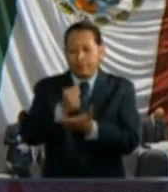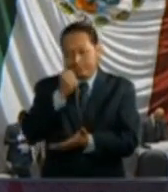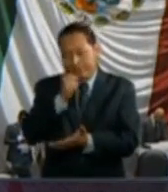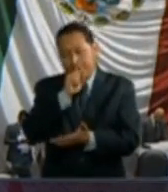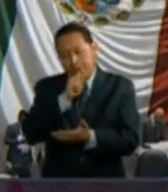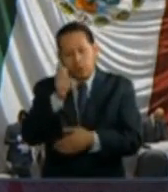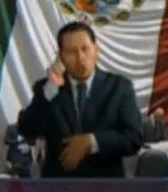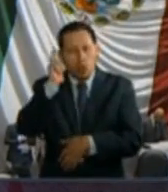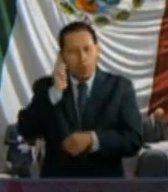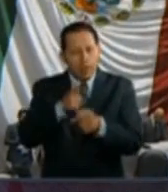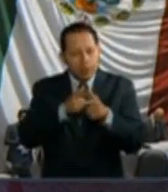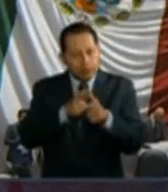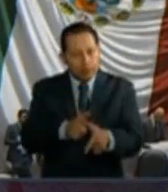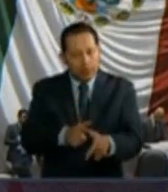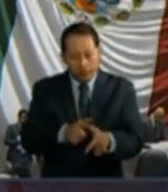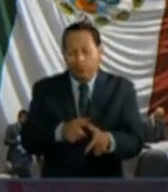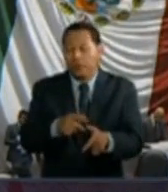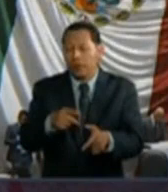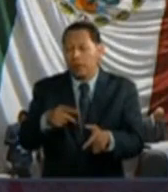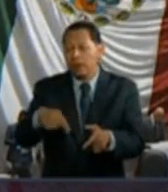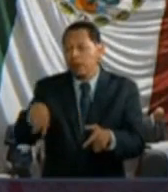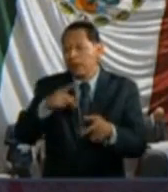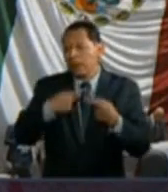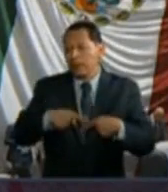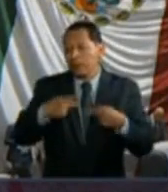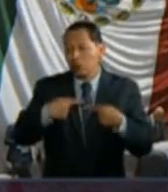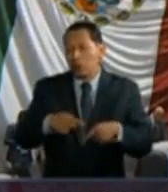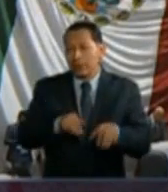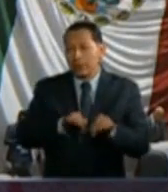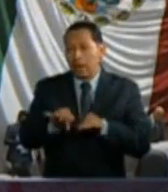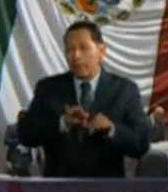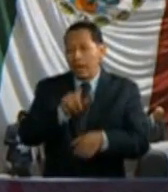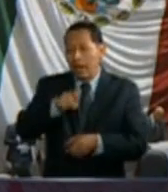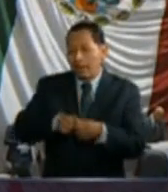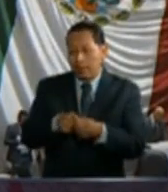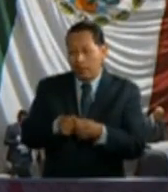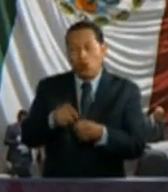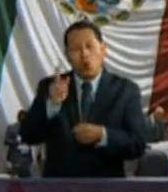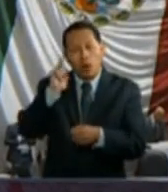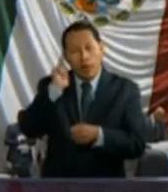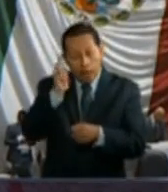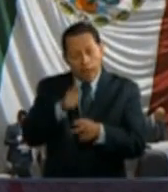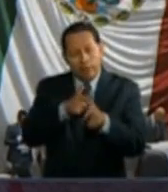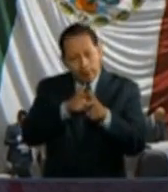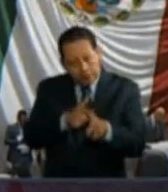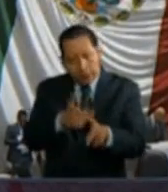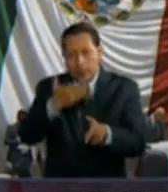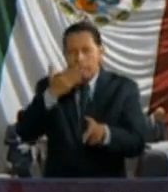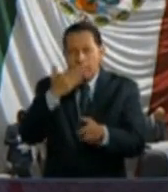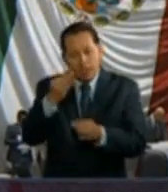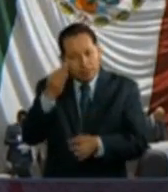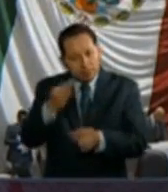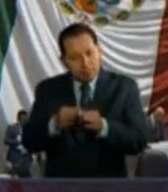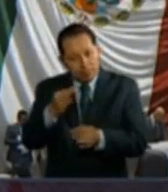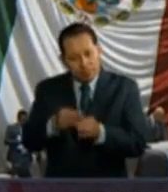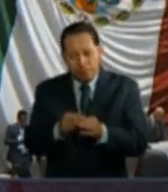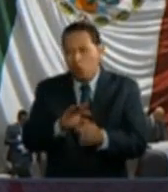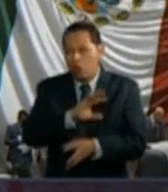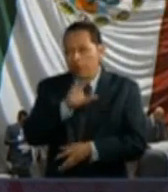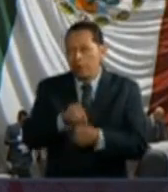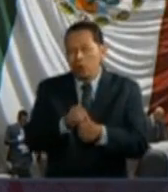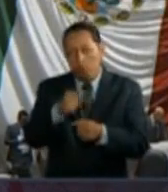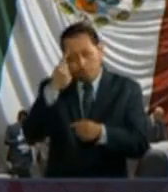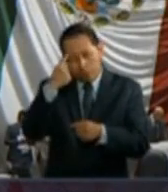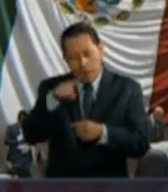honrando por sus integrantes esa plena autonomía y sigan siendo los garantes de